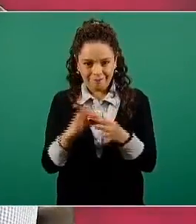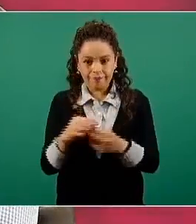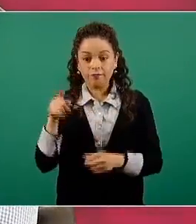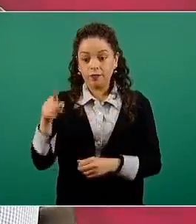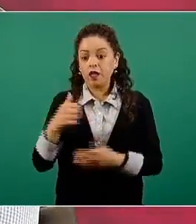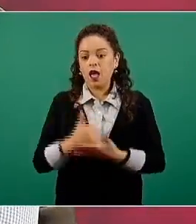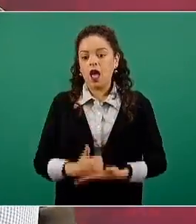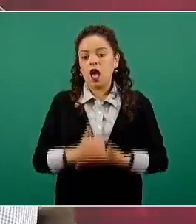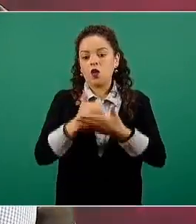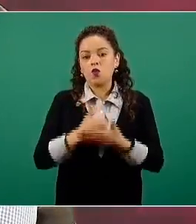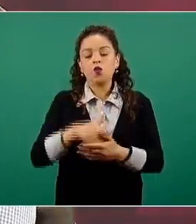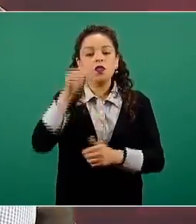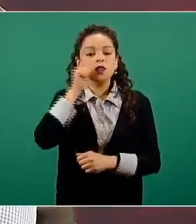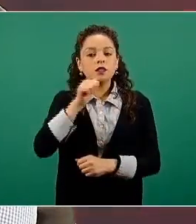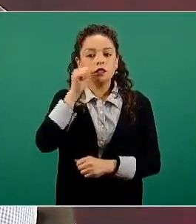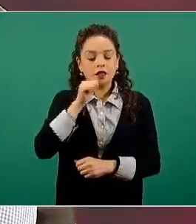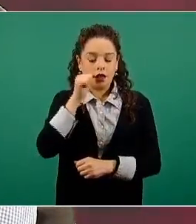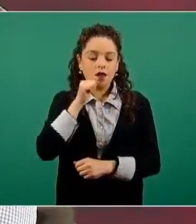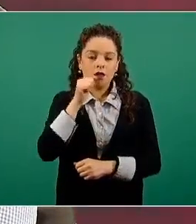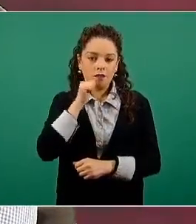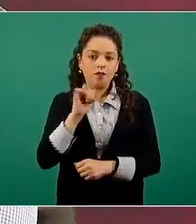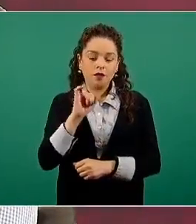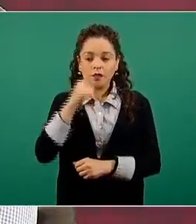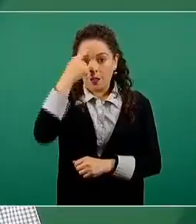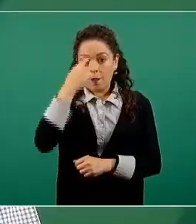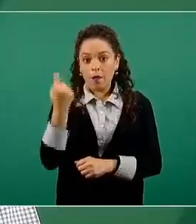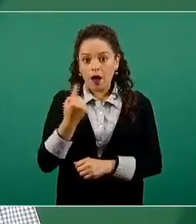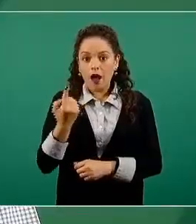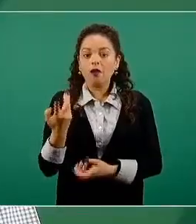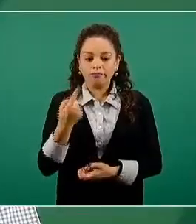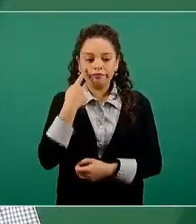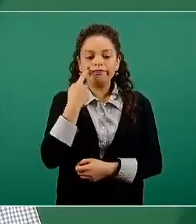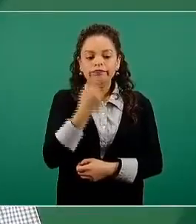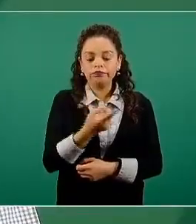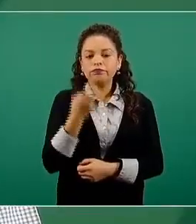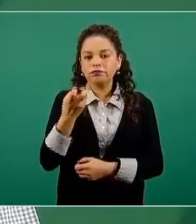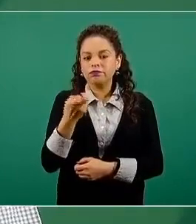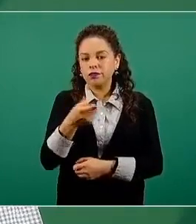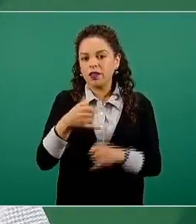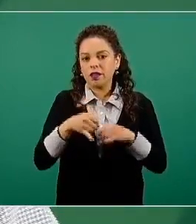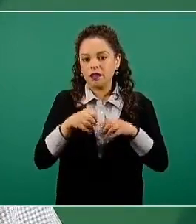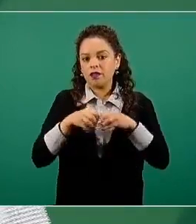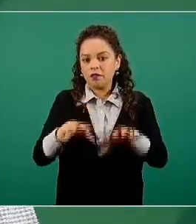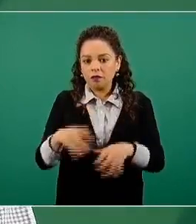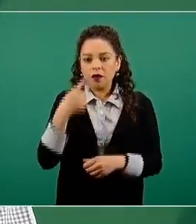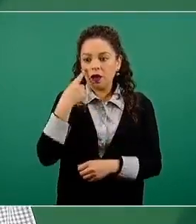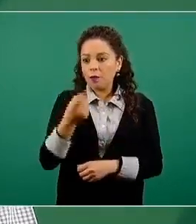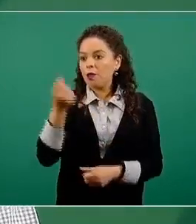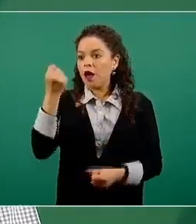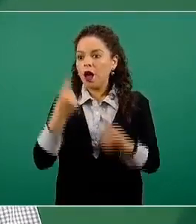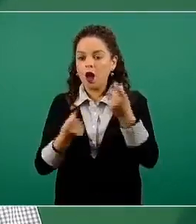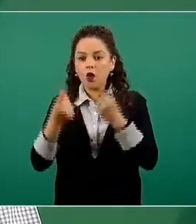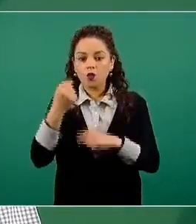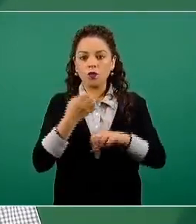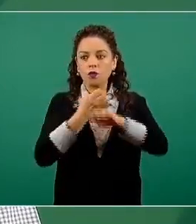contribuyan, nos ayuden siempre, y lo han hecho, a poder dar seguimiento a este tipo de intervenciones que se dan en algunas